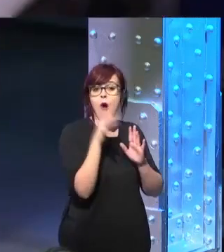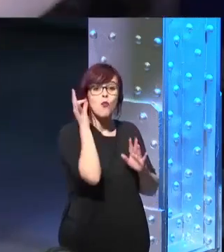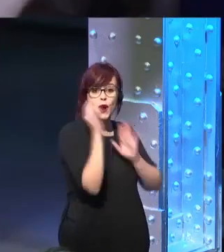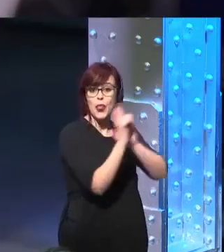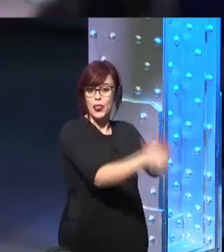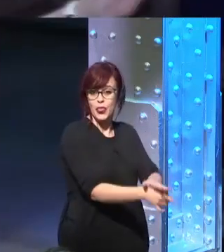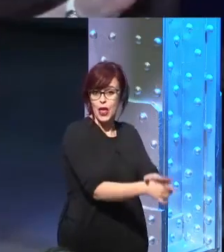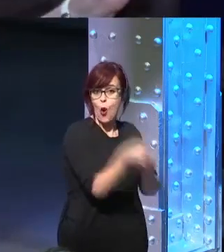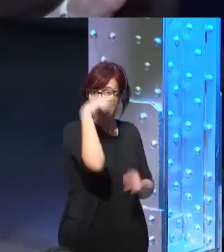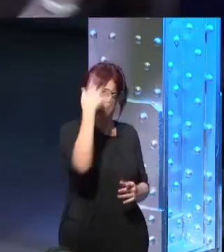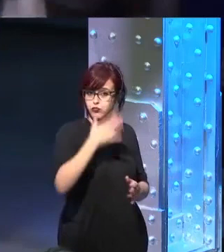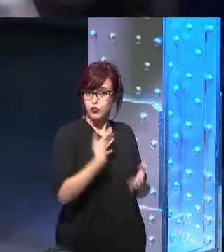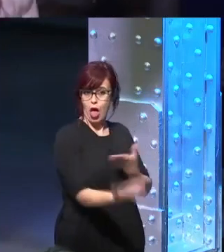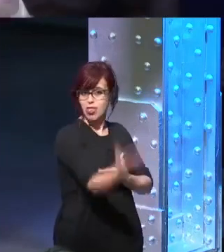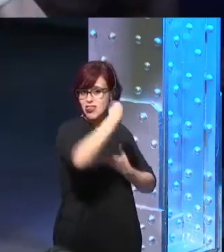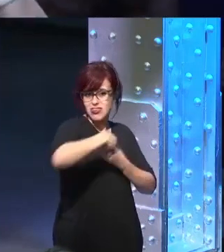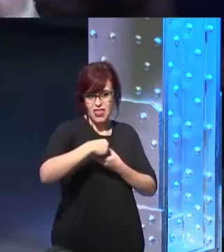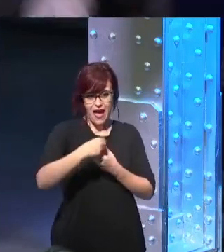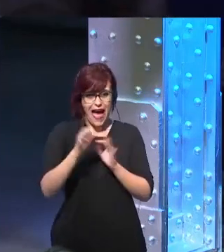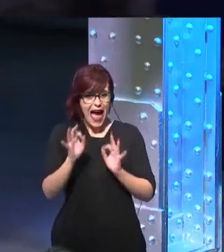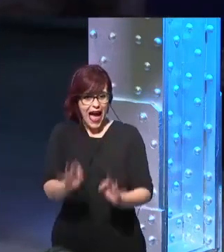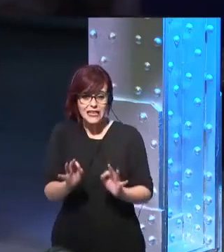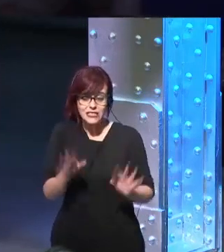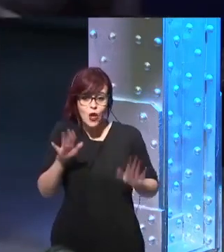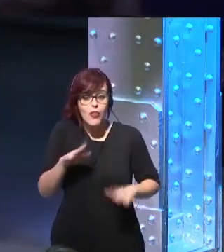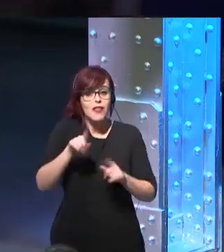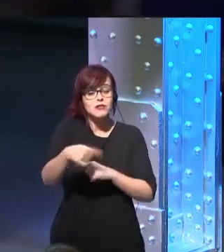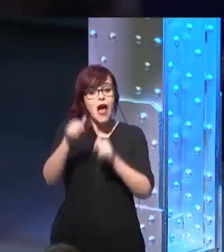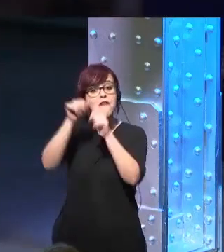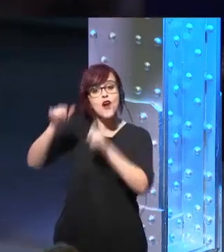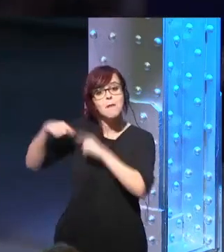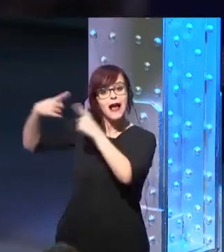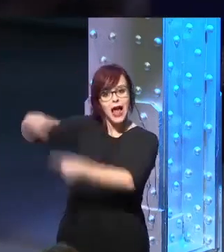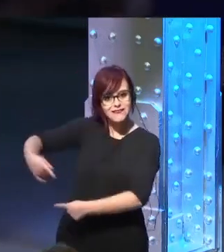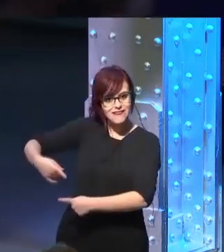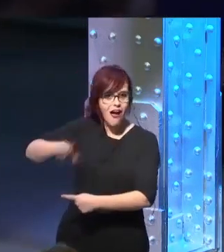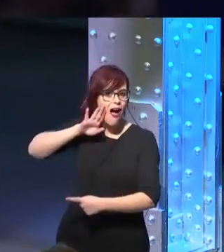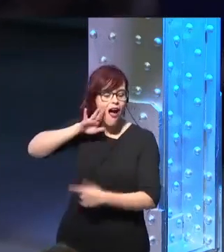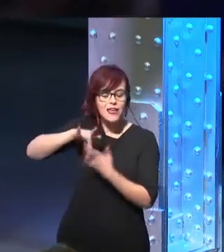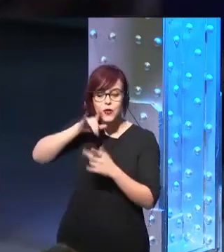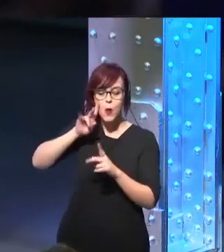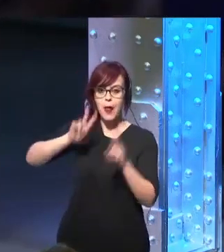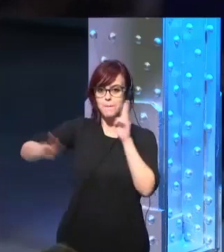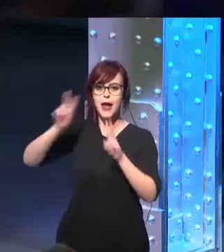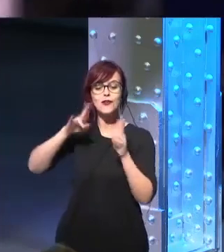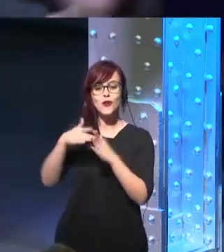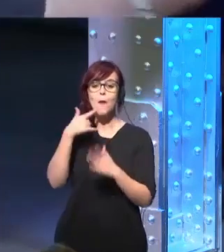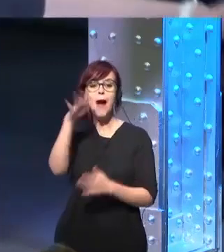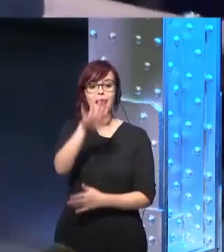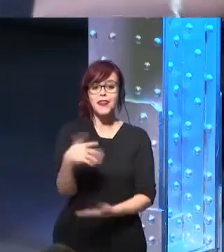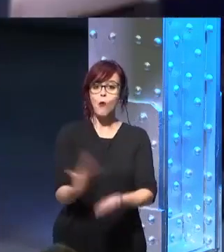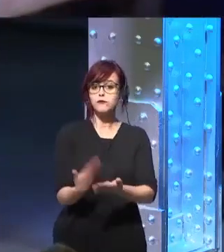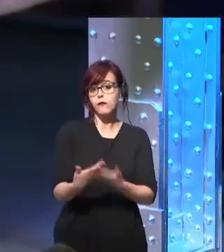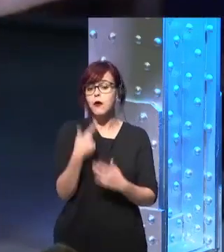la resonancia posterior que tienen las formas clásicas a la hora de visualizarlo y a la vez justificarlo